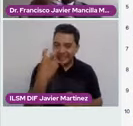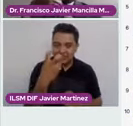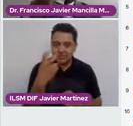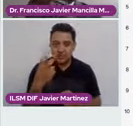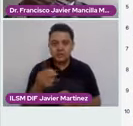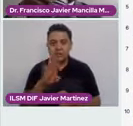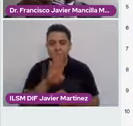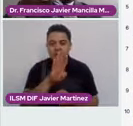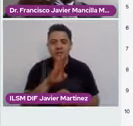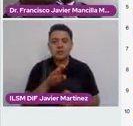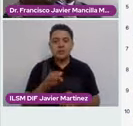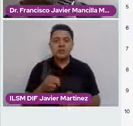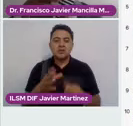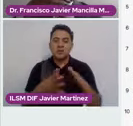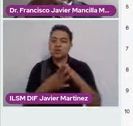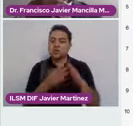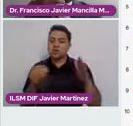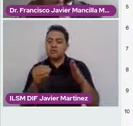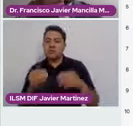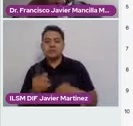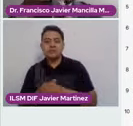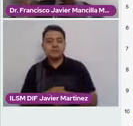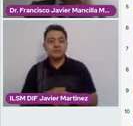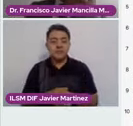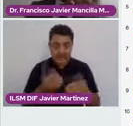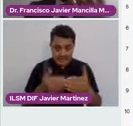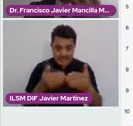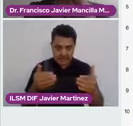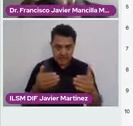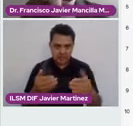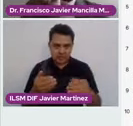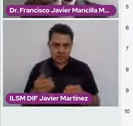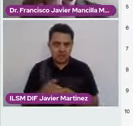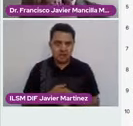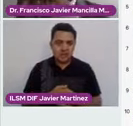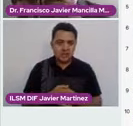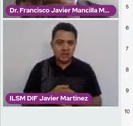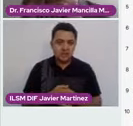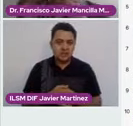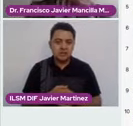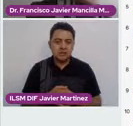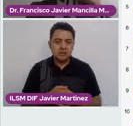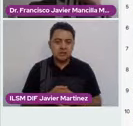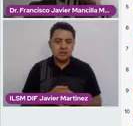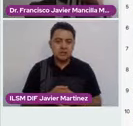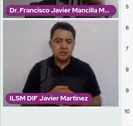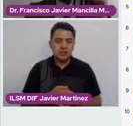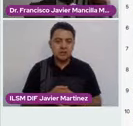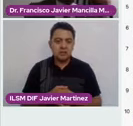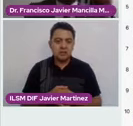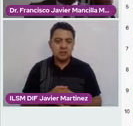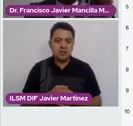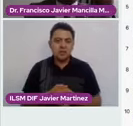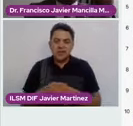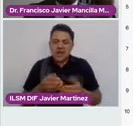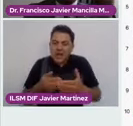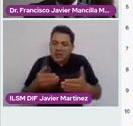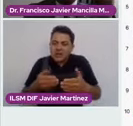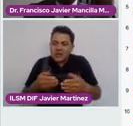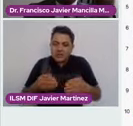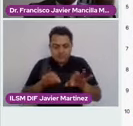cóclea. Así funciona nuestra cóclea. Ahora, también la madre naturaleza, sabia siempre, dijo, ¿cómo voy a tocar este teclado